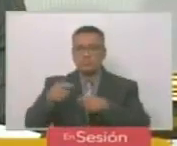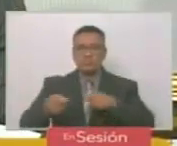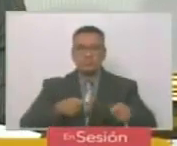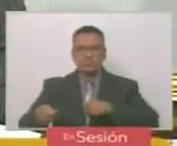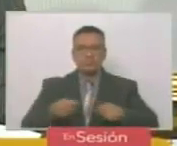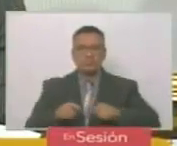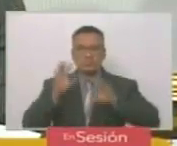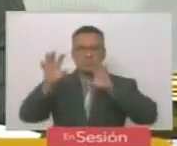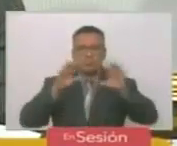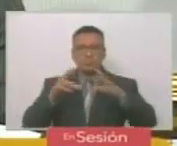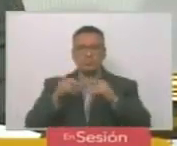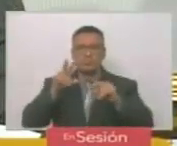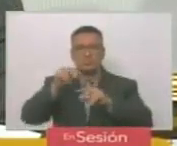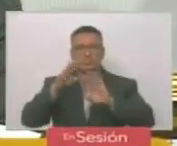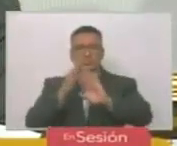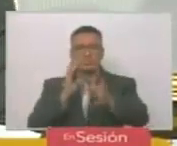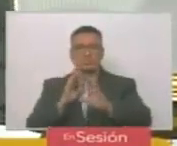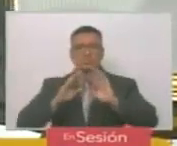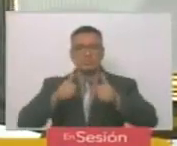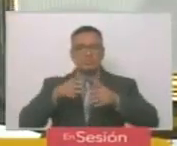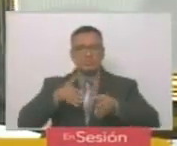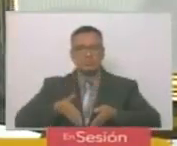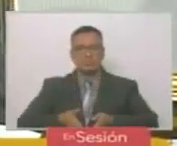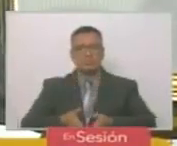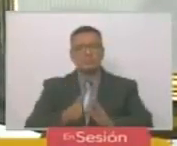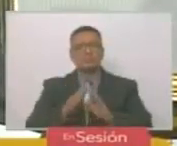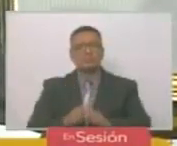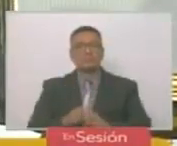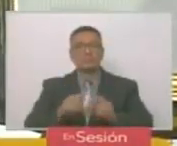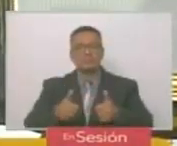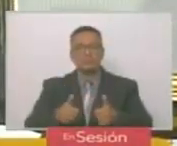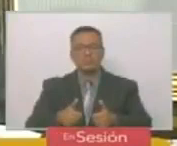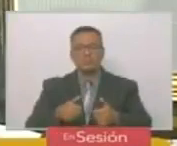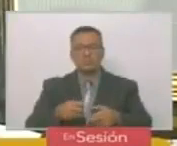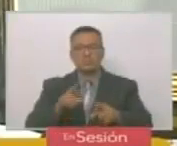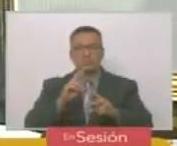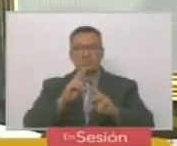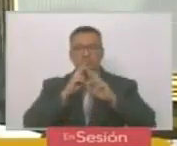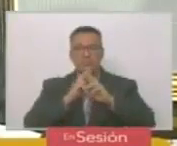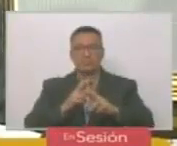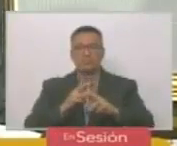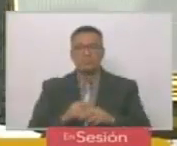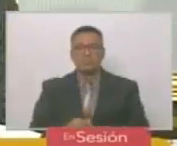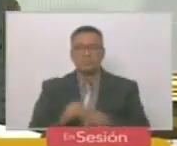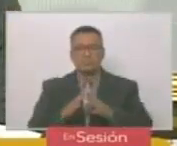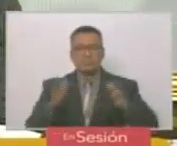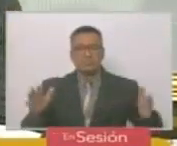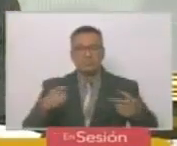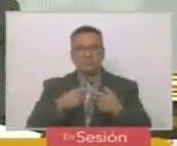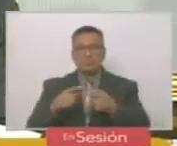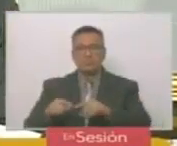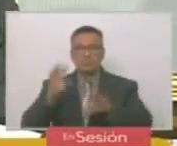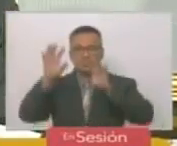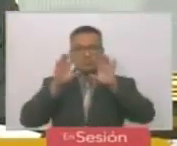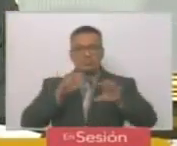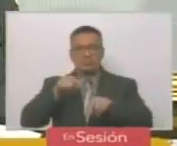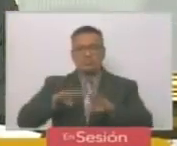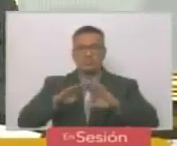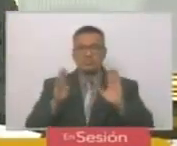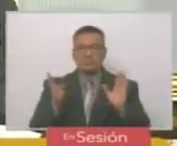de países no alineados que nació precisamente como una respuesta de la gran mayoría de los pueblos de este